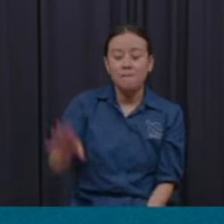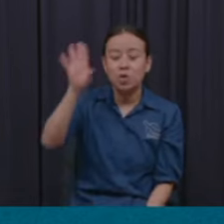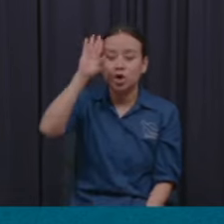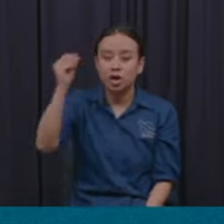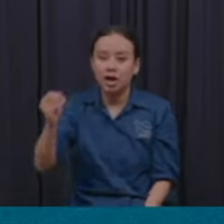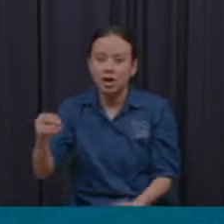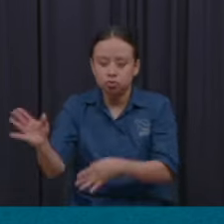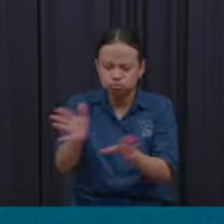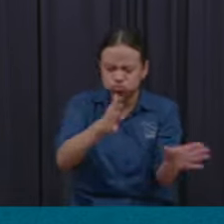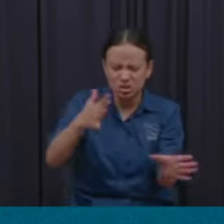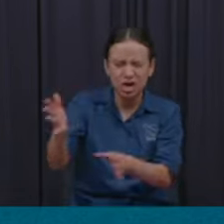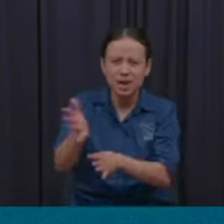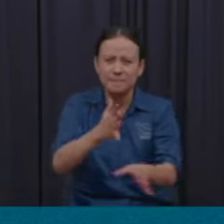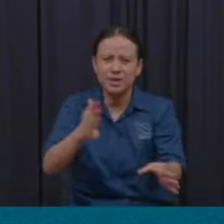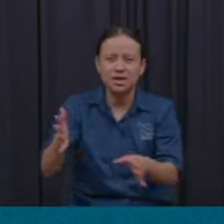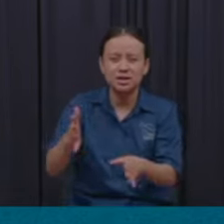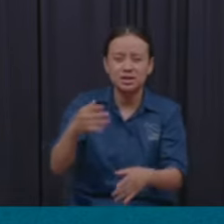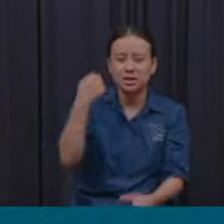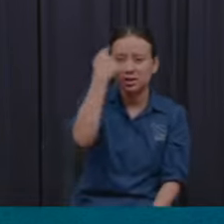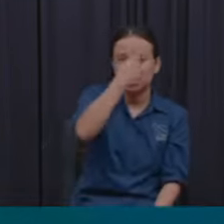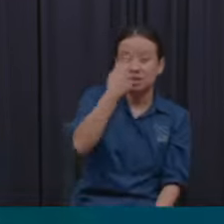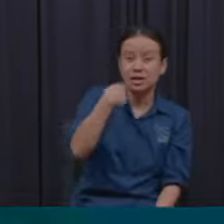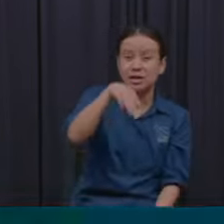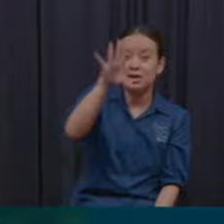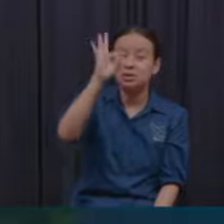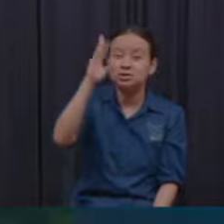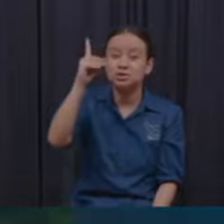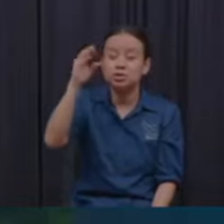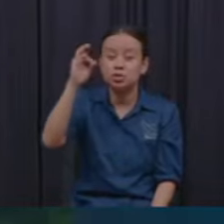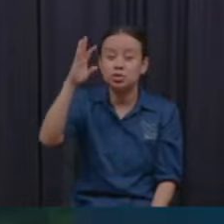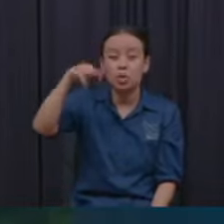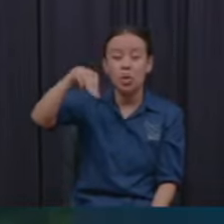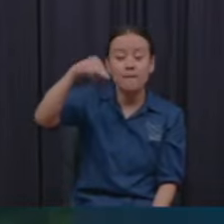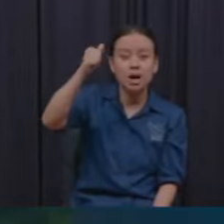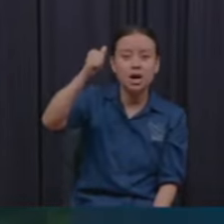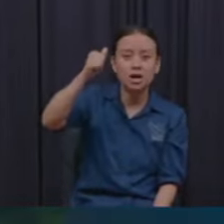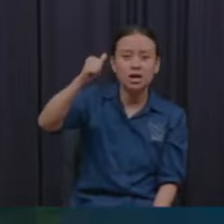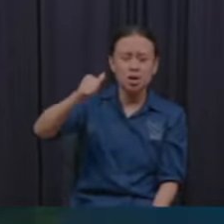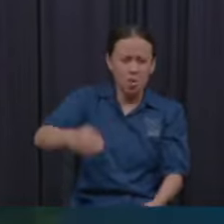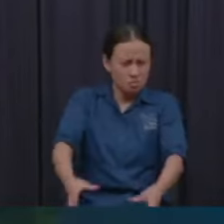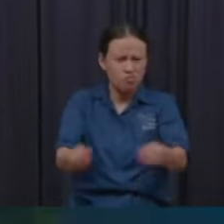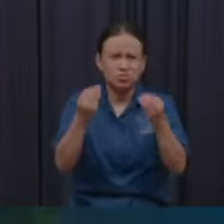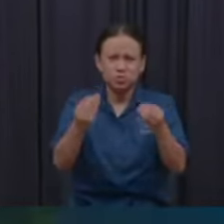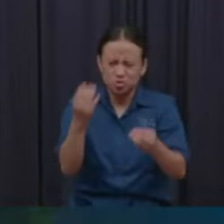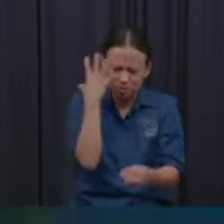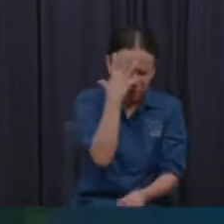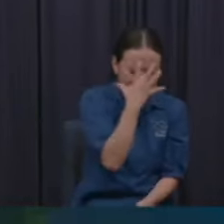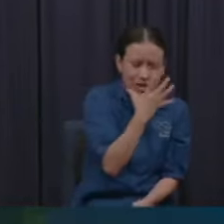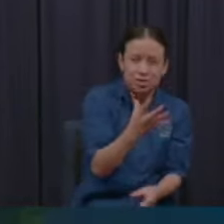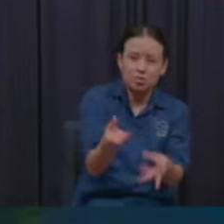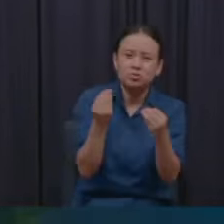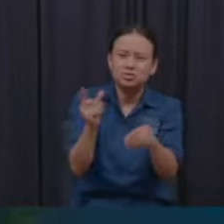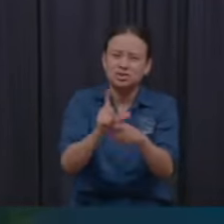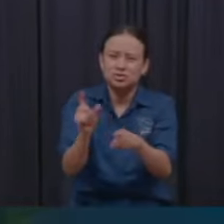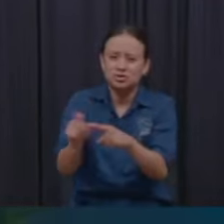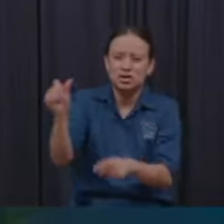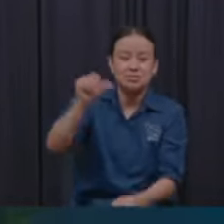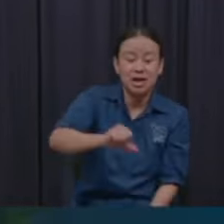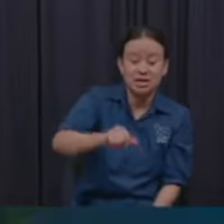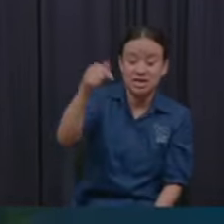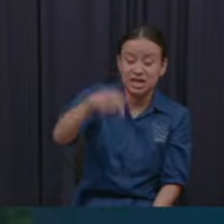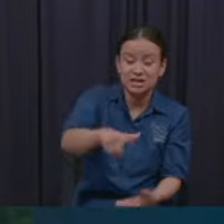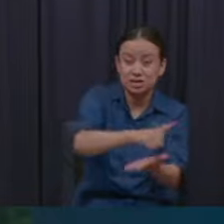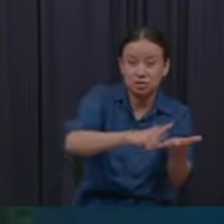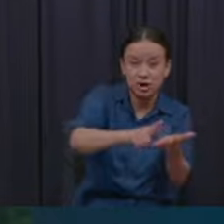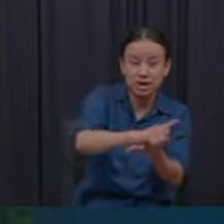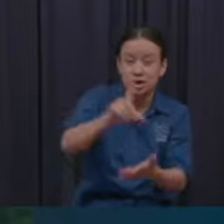de Sodoma era tan contaminante que él no iba a poder, hermanos amados, vencer en ese lugar. Y